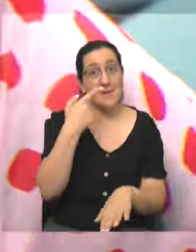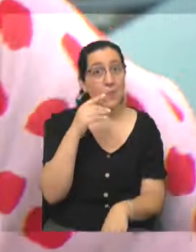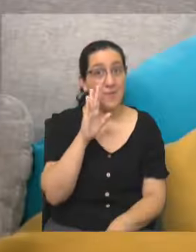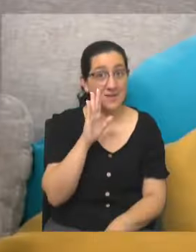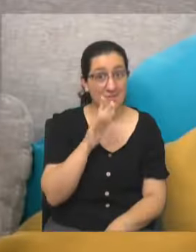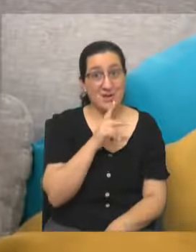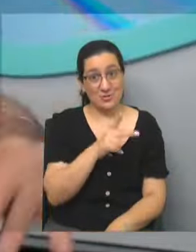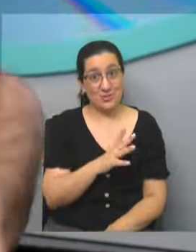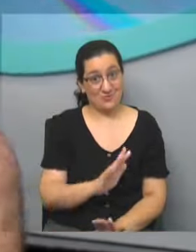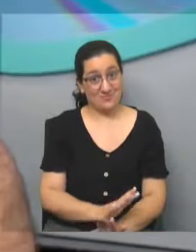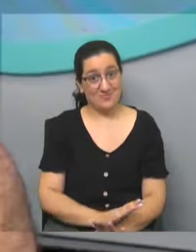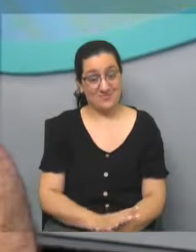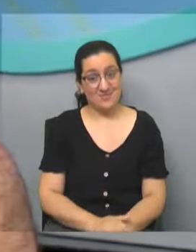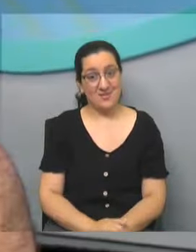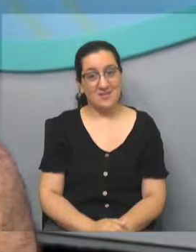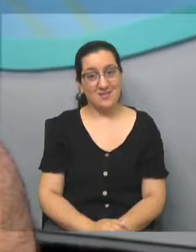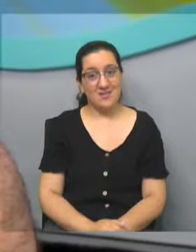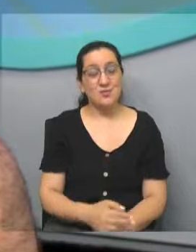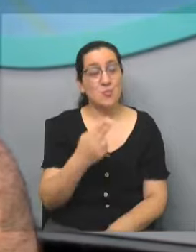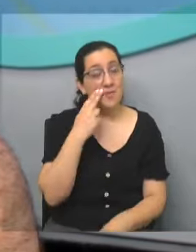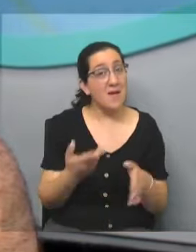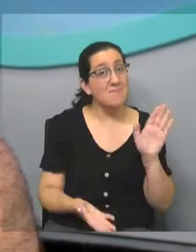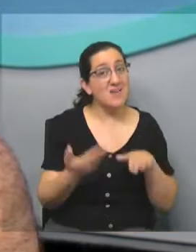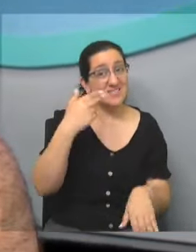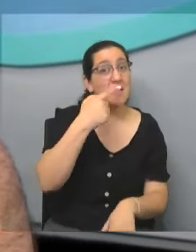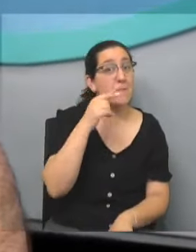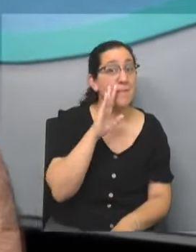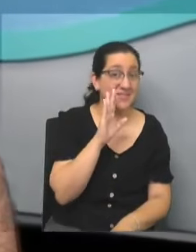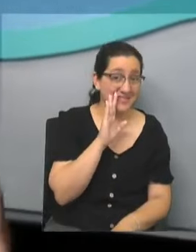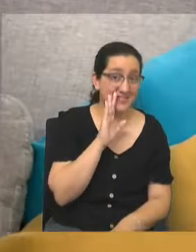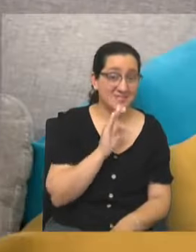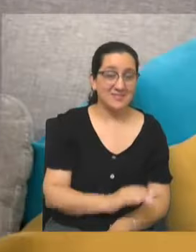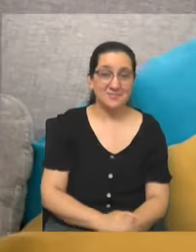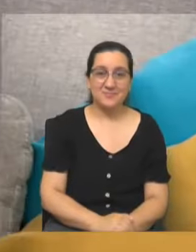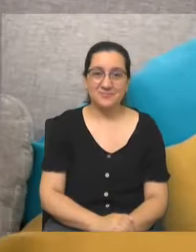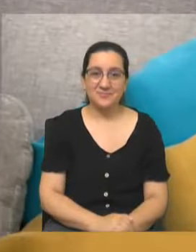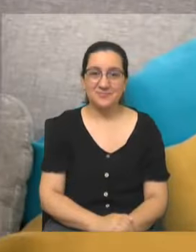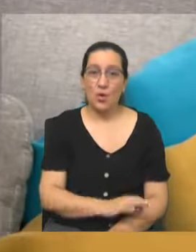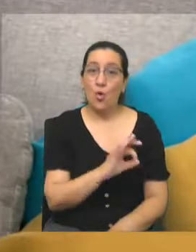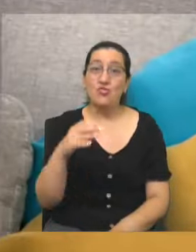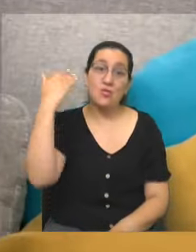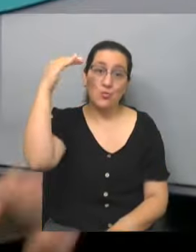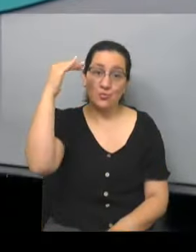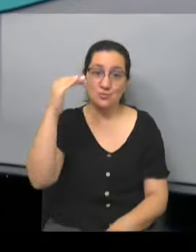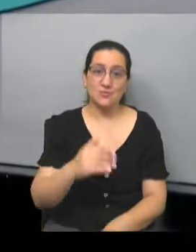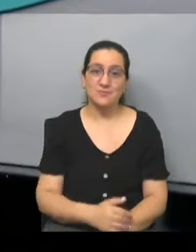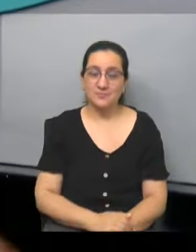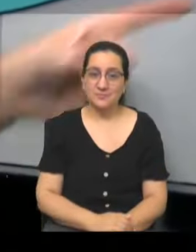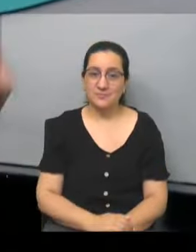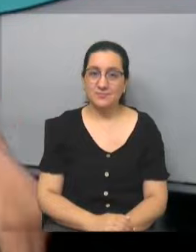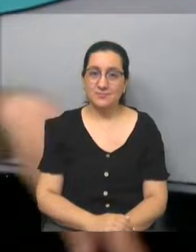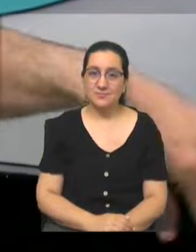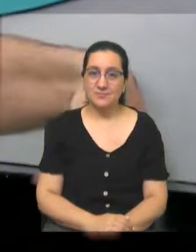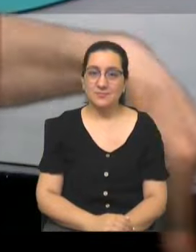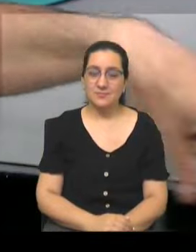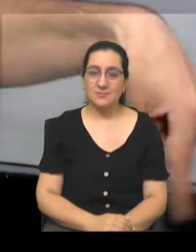adolescentes. Es que, es un problema más de padres que de adolescentes, yo creo. Por lo menos de adultos que de adolescentes. Porque el